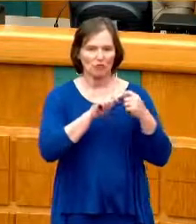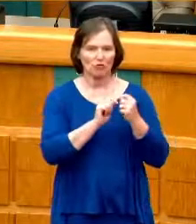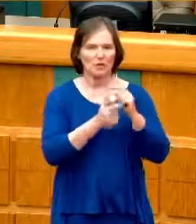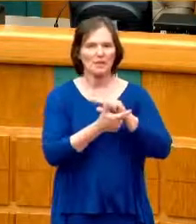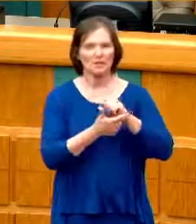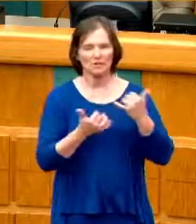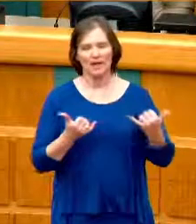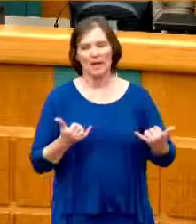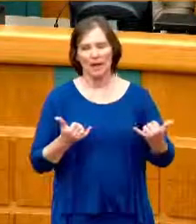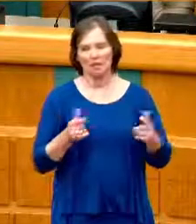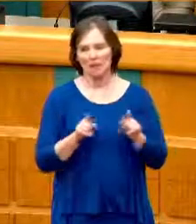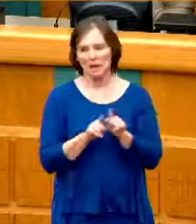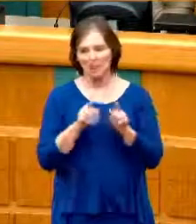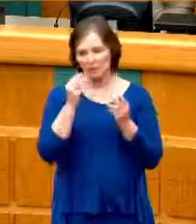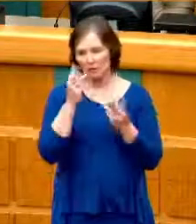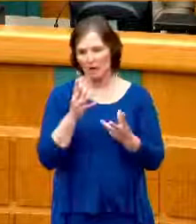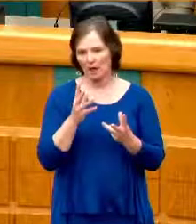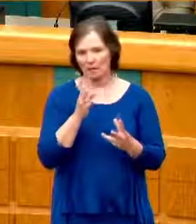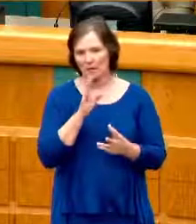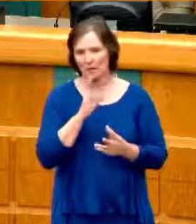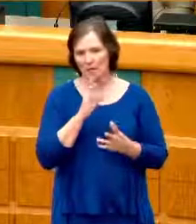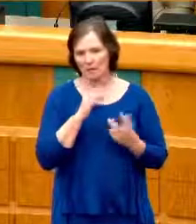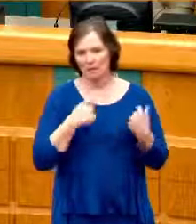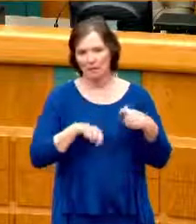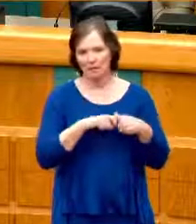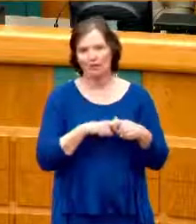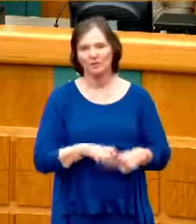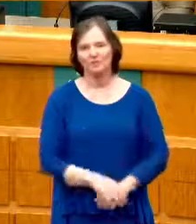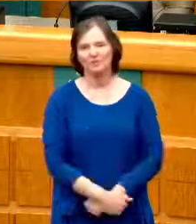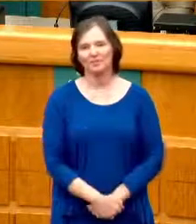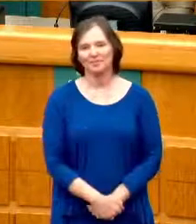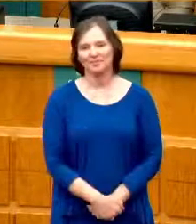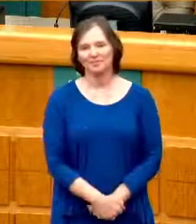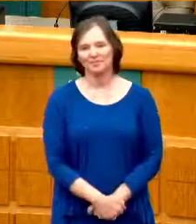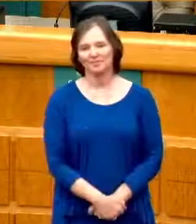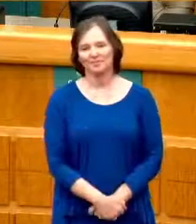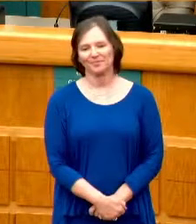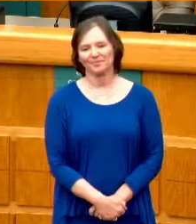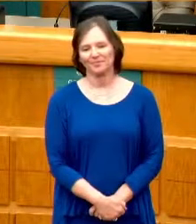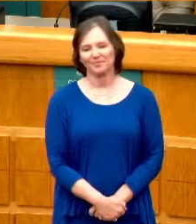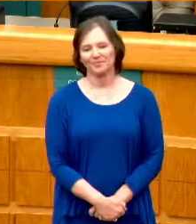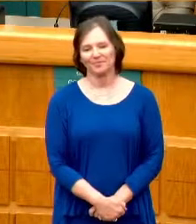le queremos recordar que los niños menores de 16 años aún no están recibiendo su vacuna, por lo que le